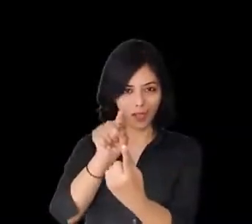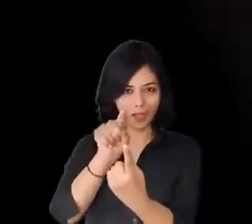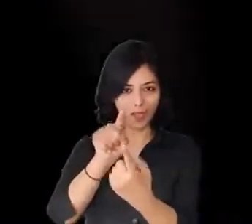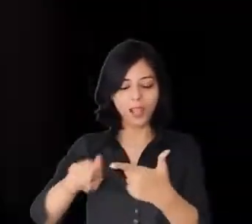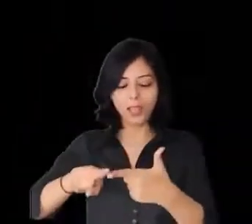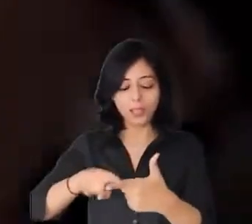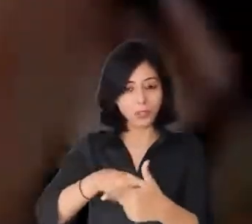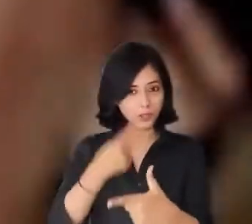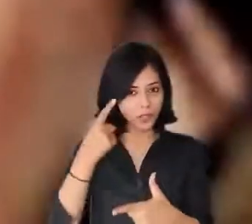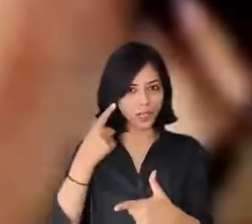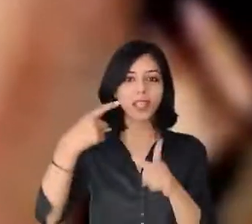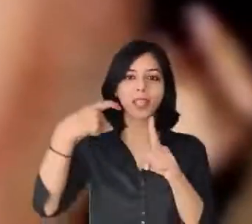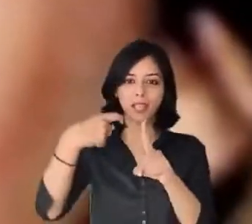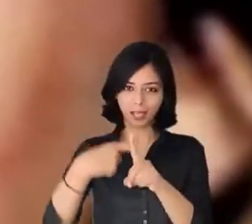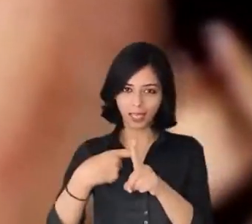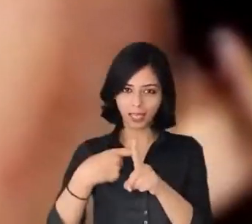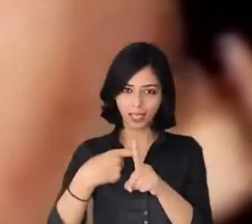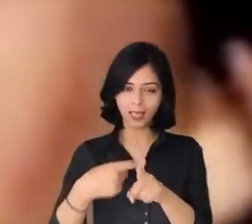su desaparición.